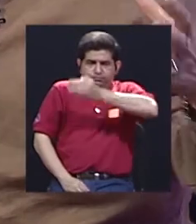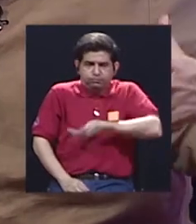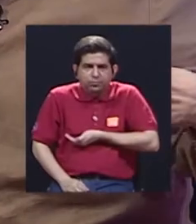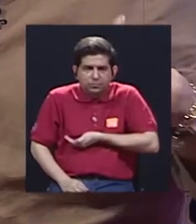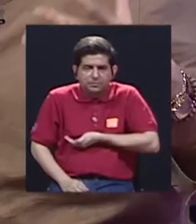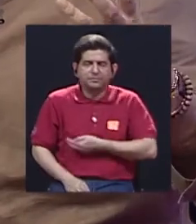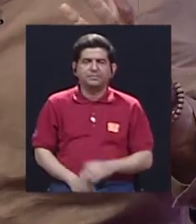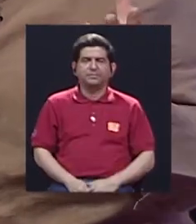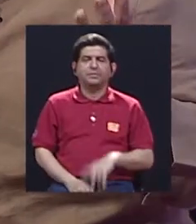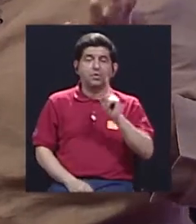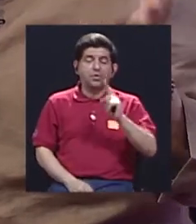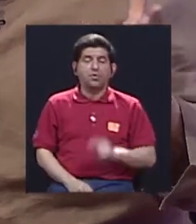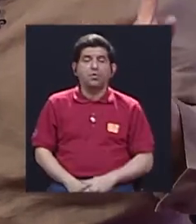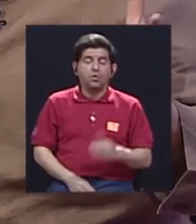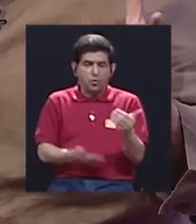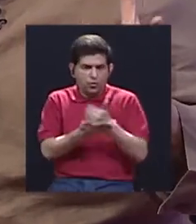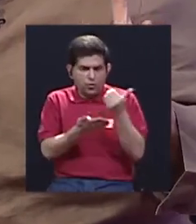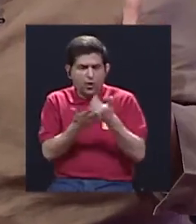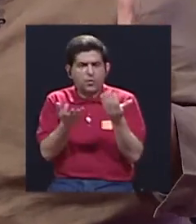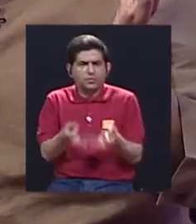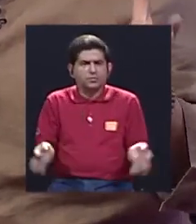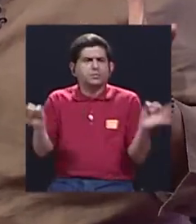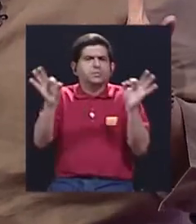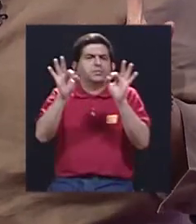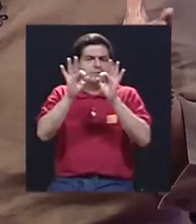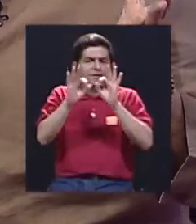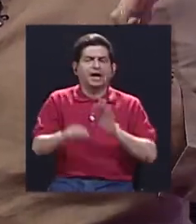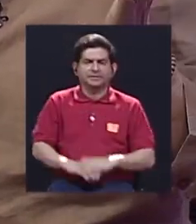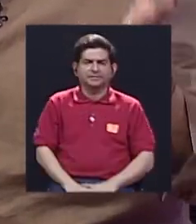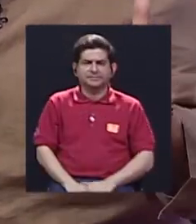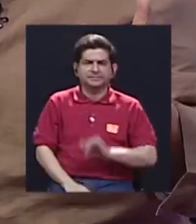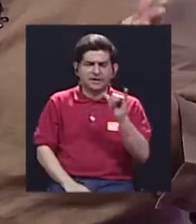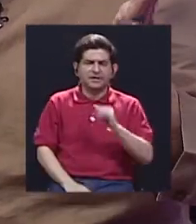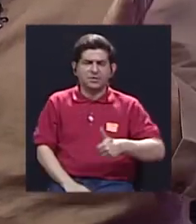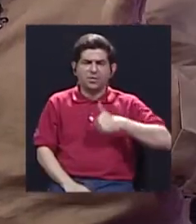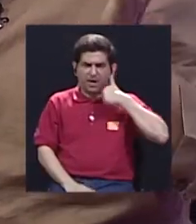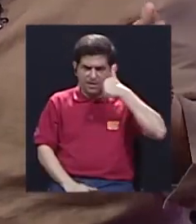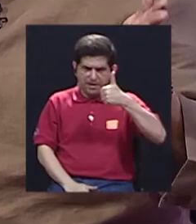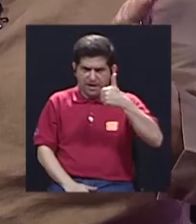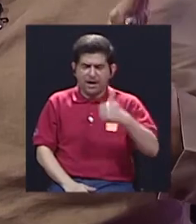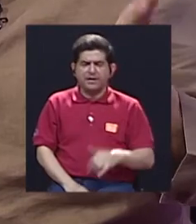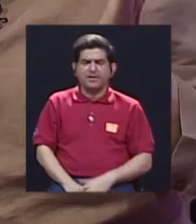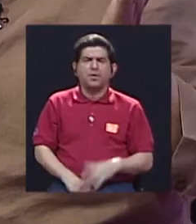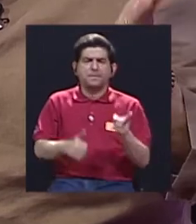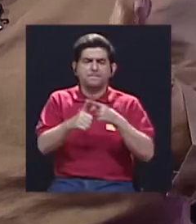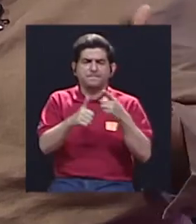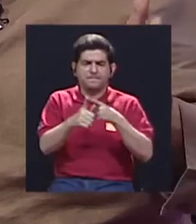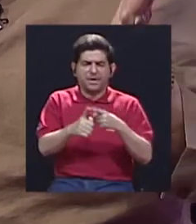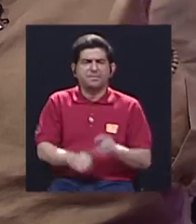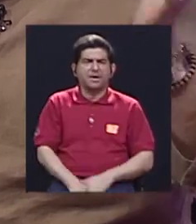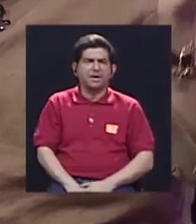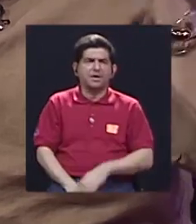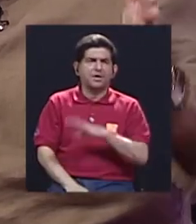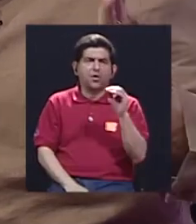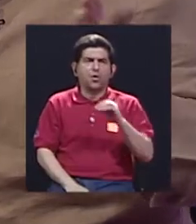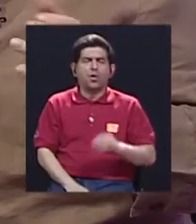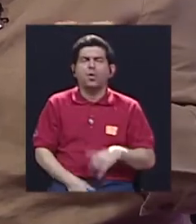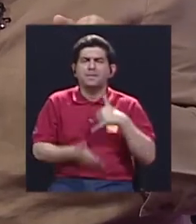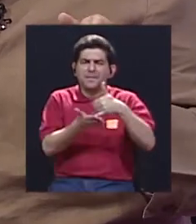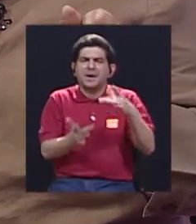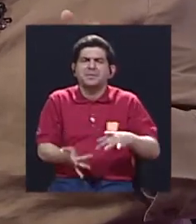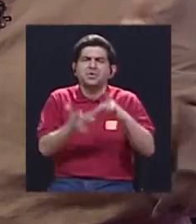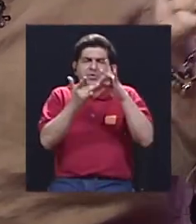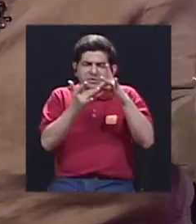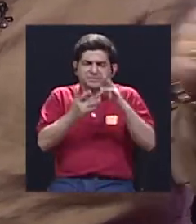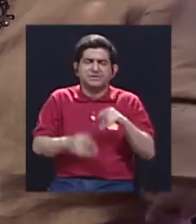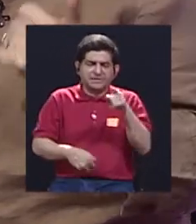Un recurso muy interesante, y por eso fue que ganó el premio especial de la